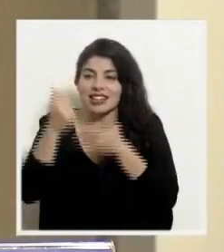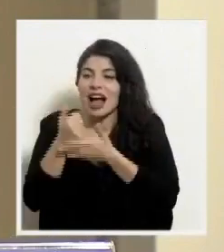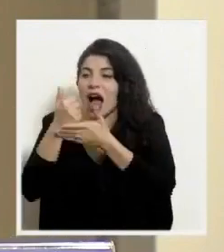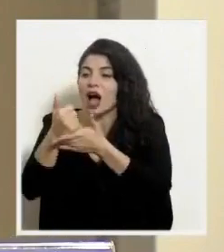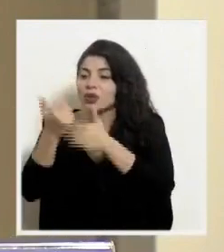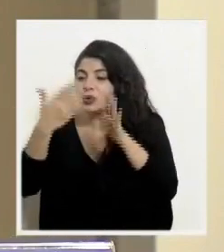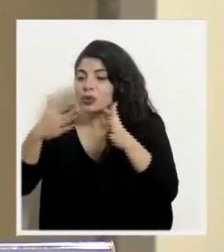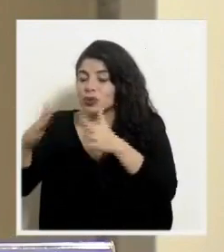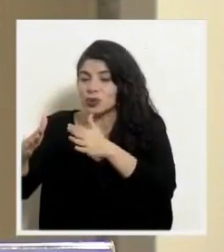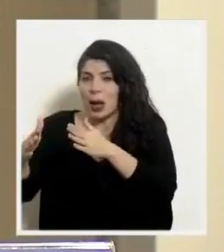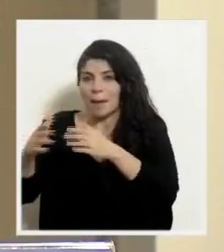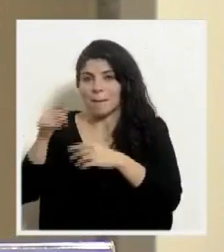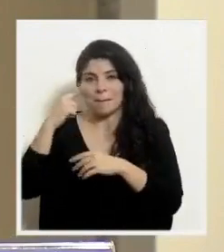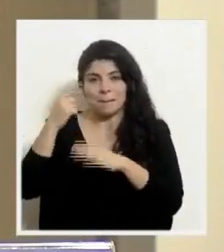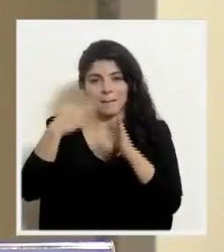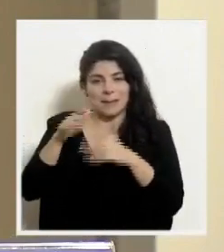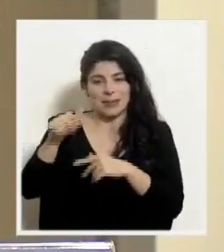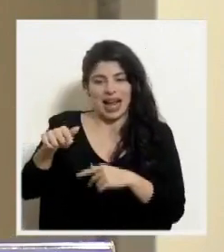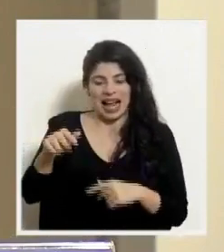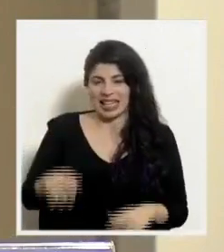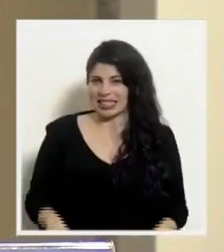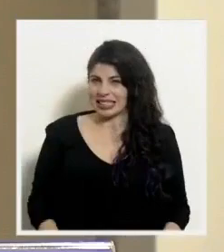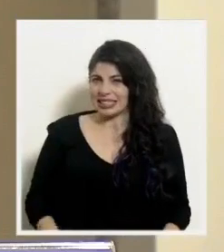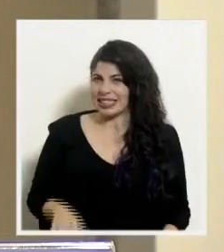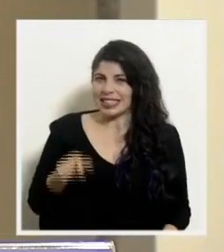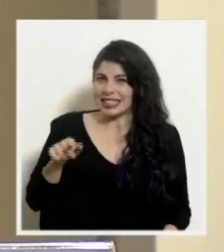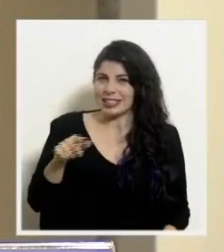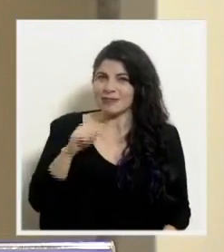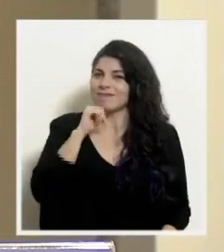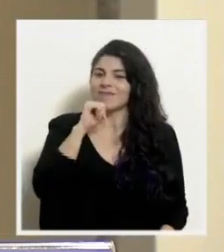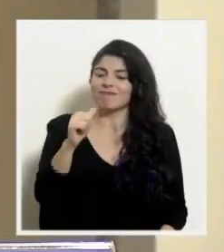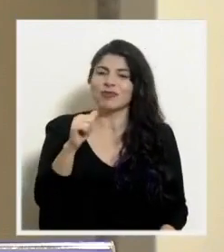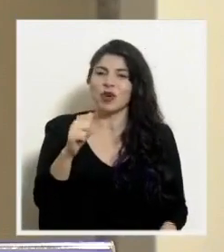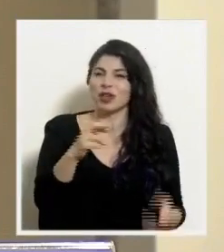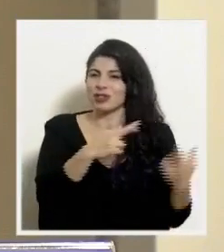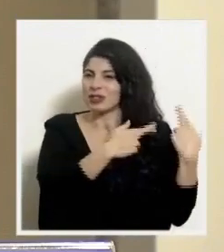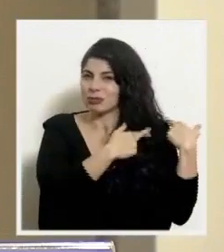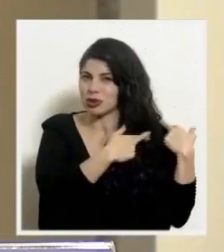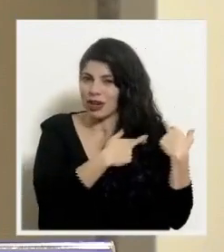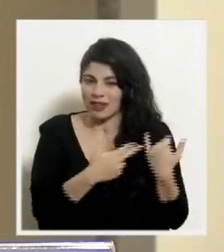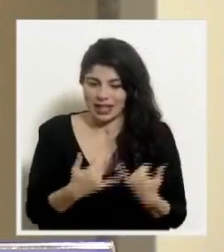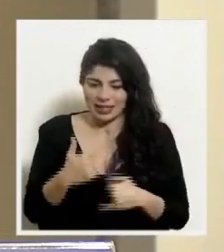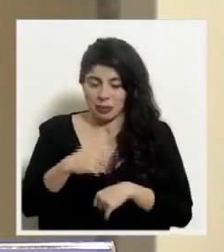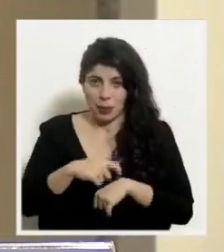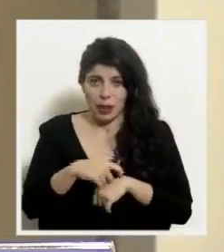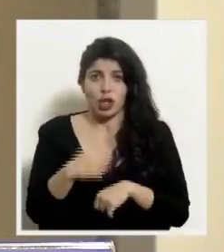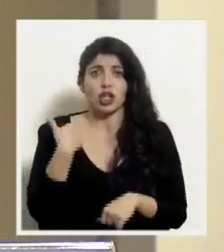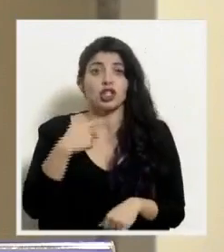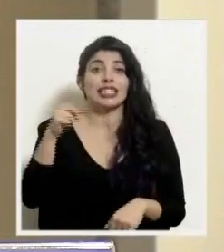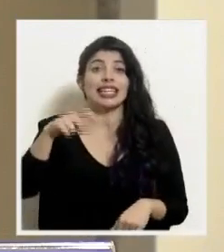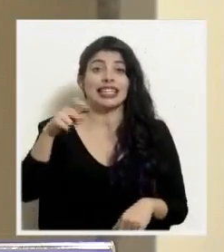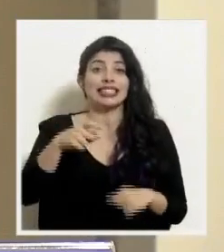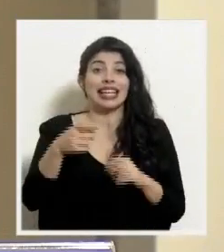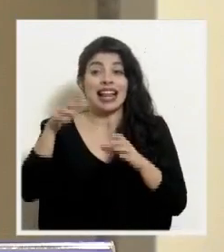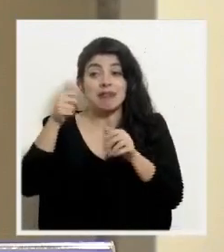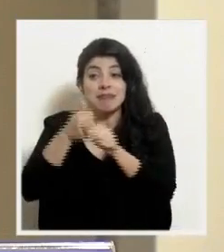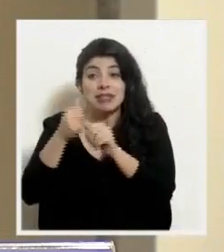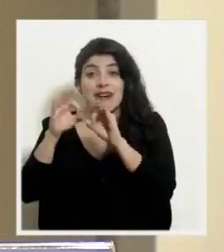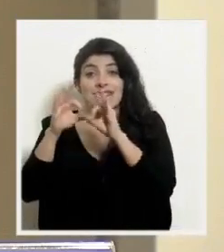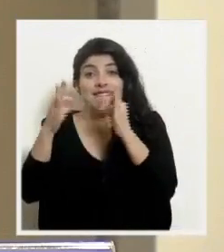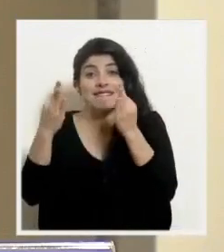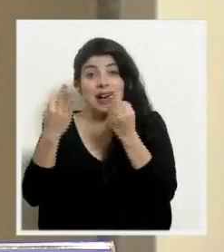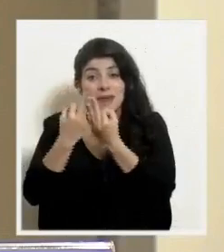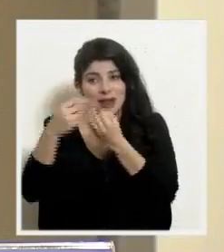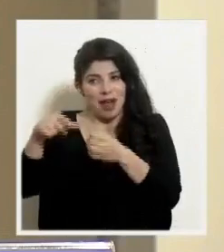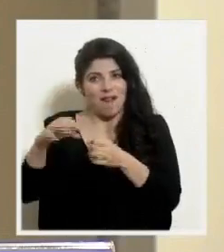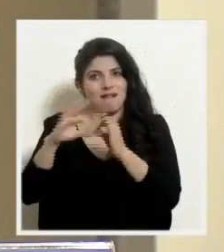a organizar la logística. Eso no es algo que sea responsable en este momento. Necesitamos que desde la familia, desde el núcleo más